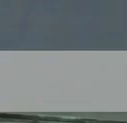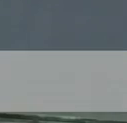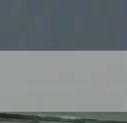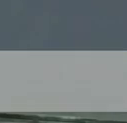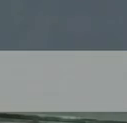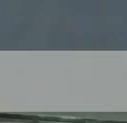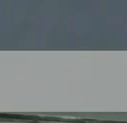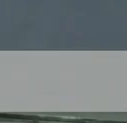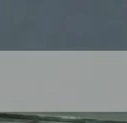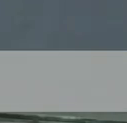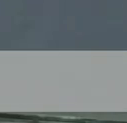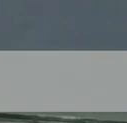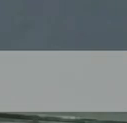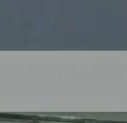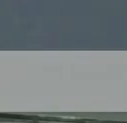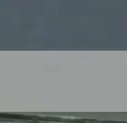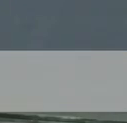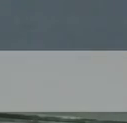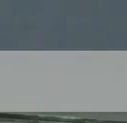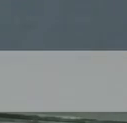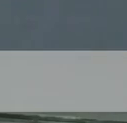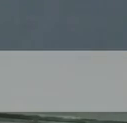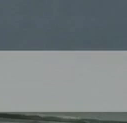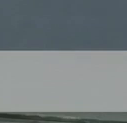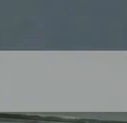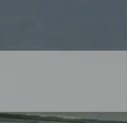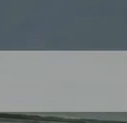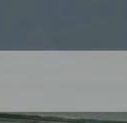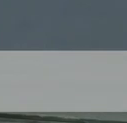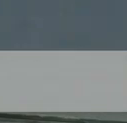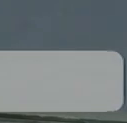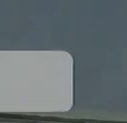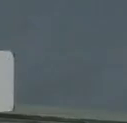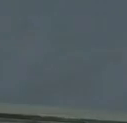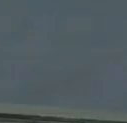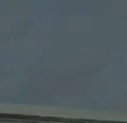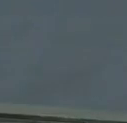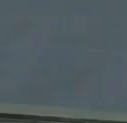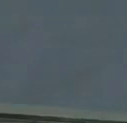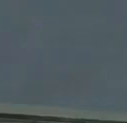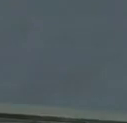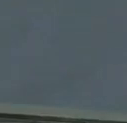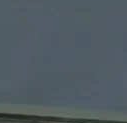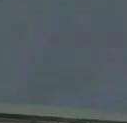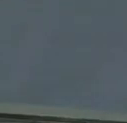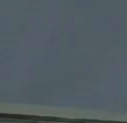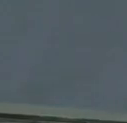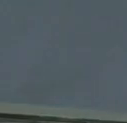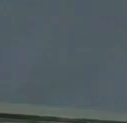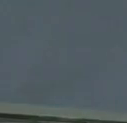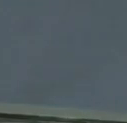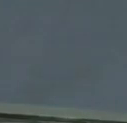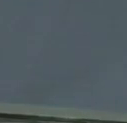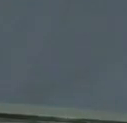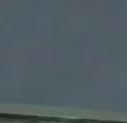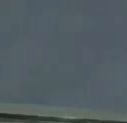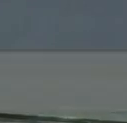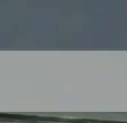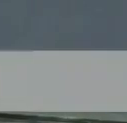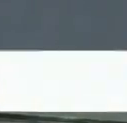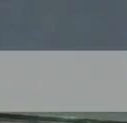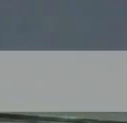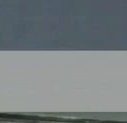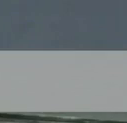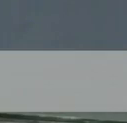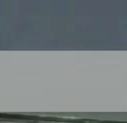las pocas garantías electorales que se presentaron en este país durante el desarrollo de estos comicios electorales. El presidente Nicolás Maduro Moros, el